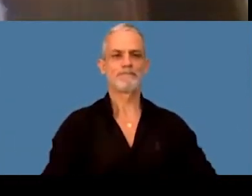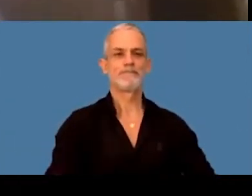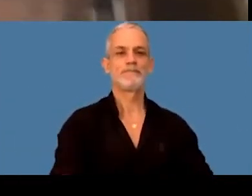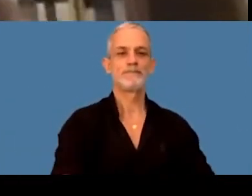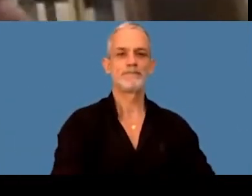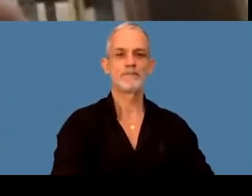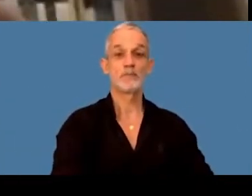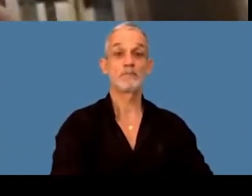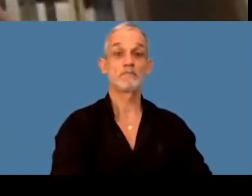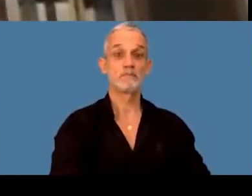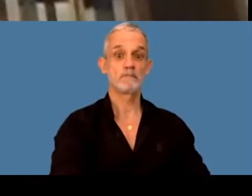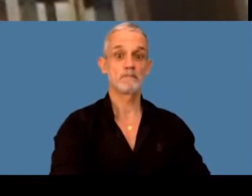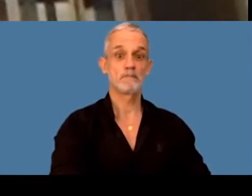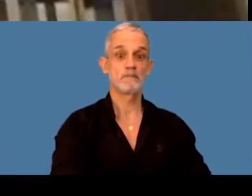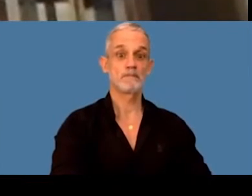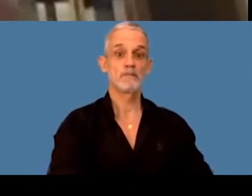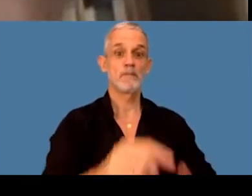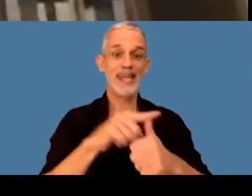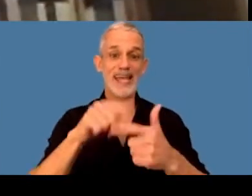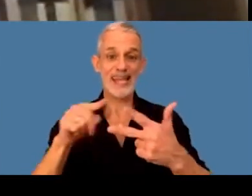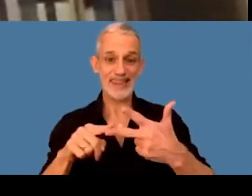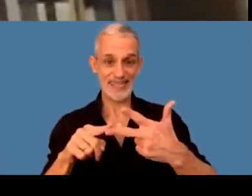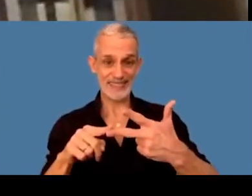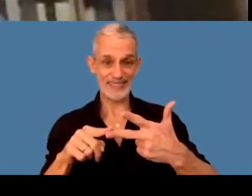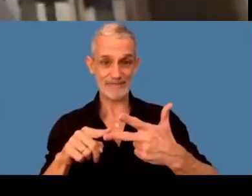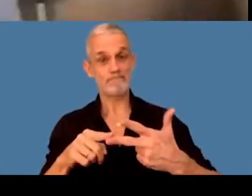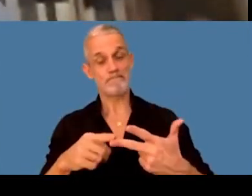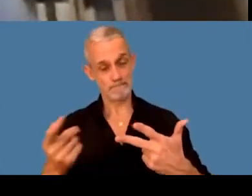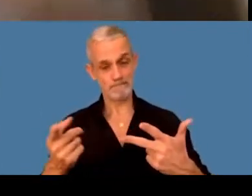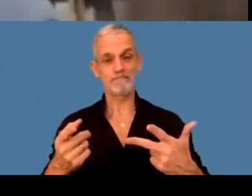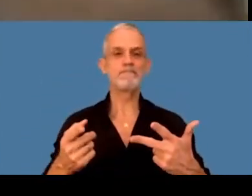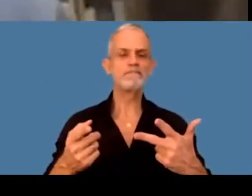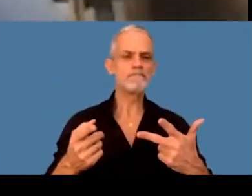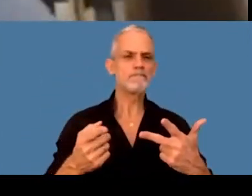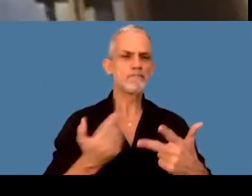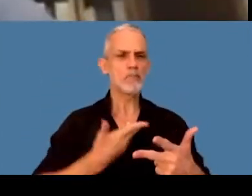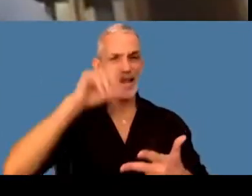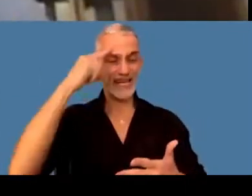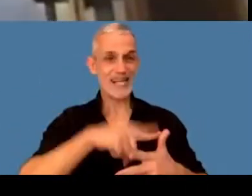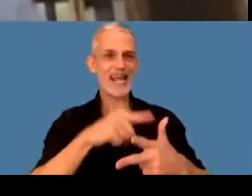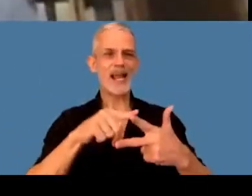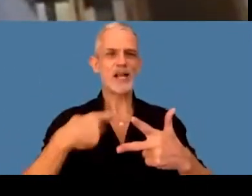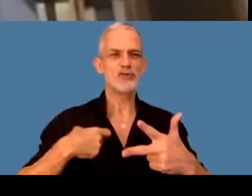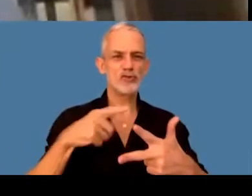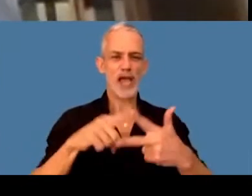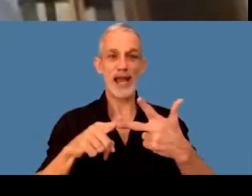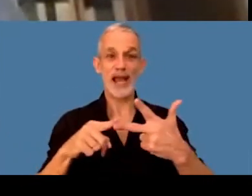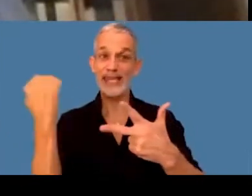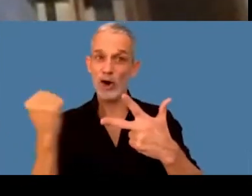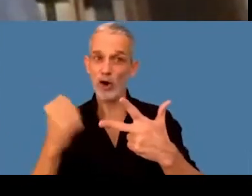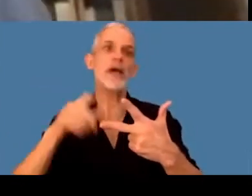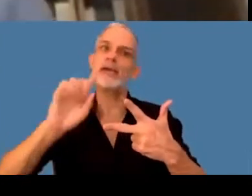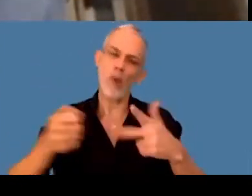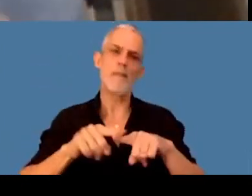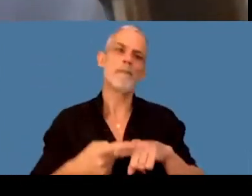Así que tenemos esos tres ejes, ¿no? Que son, si bien hablo de un eje político estatal, lo social y lo económico es político.